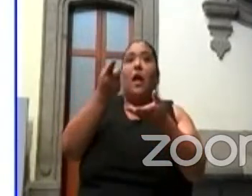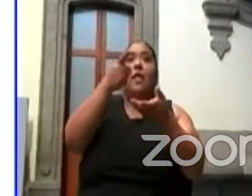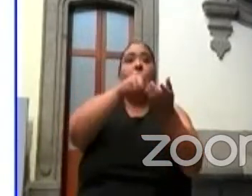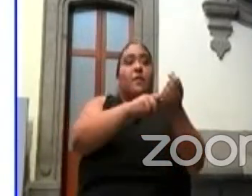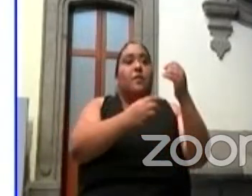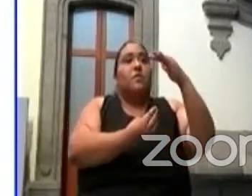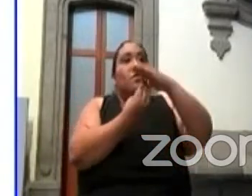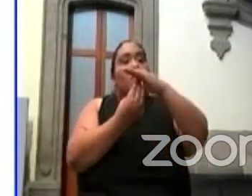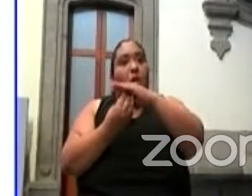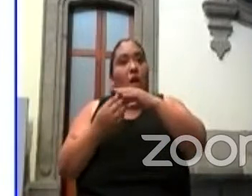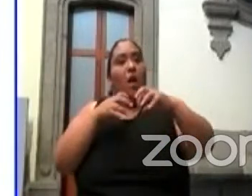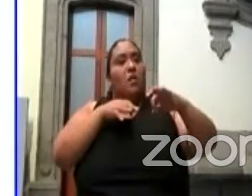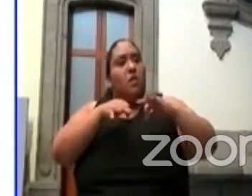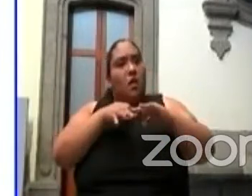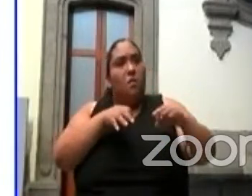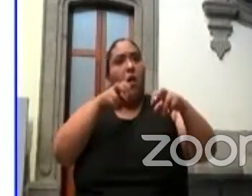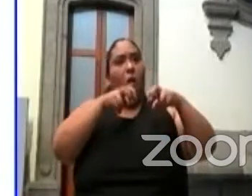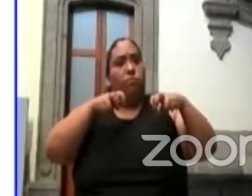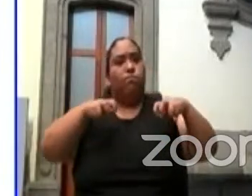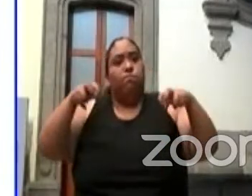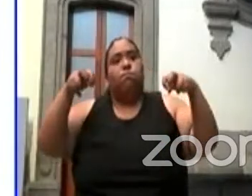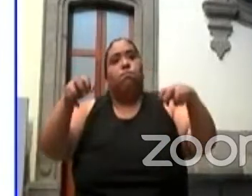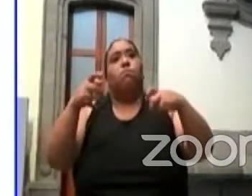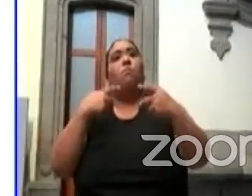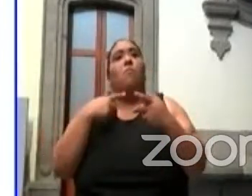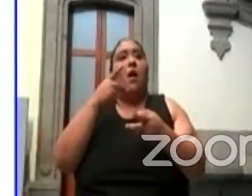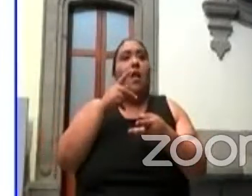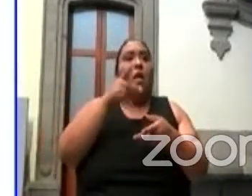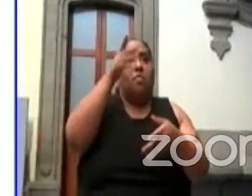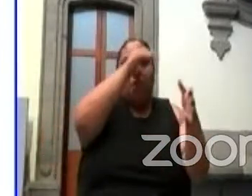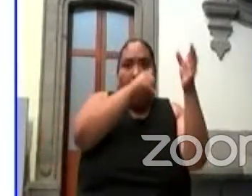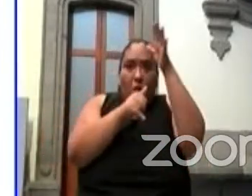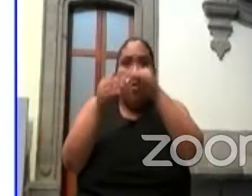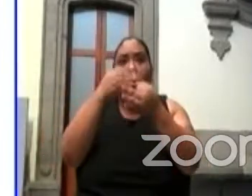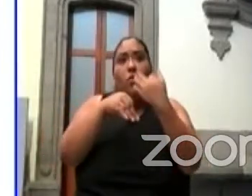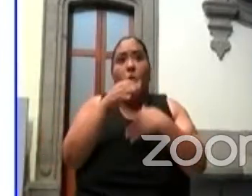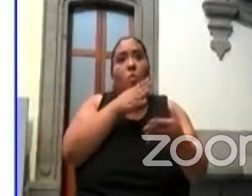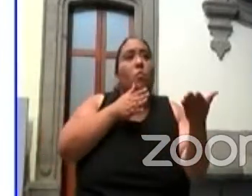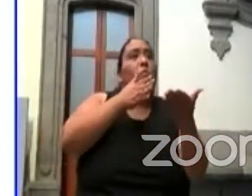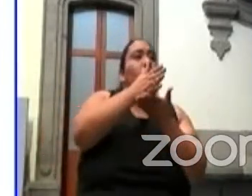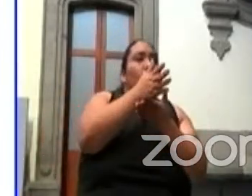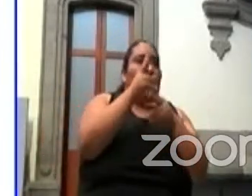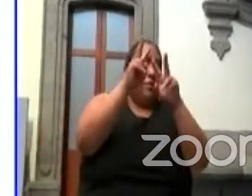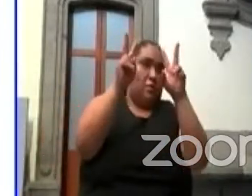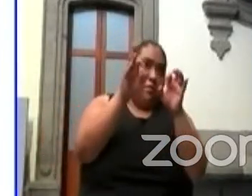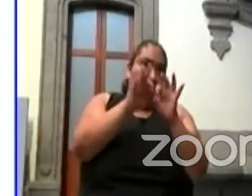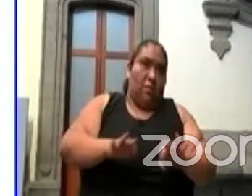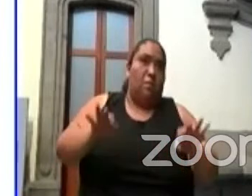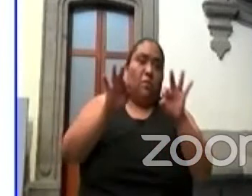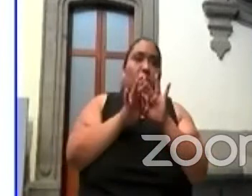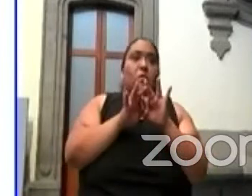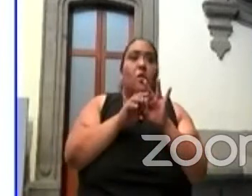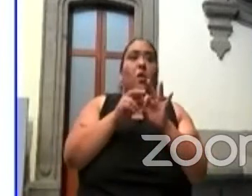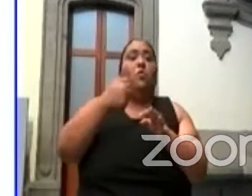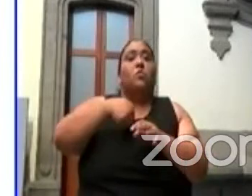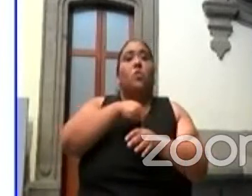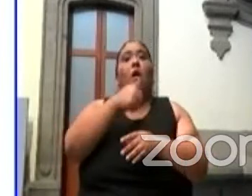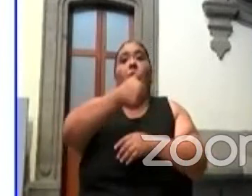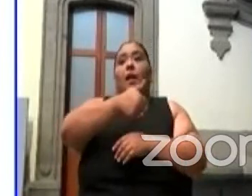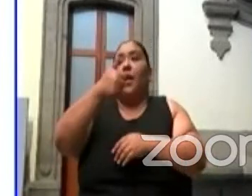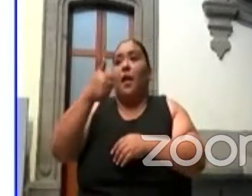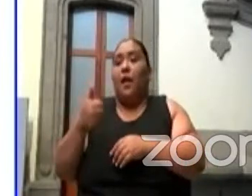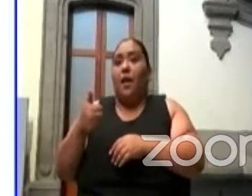interinstitucional en donde el tema central es la accesibilidad. Estamos involucrando a cada una de